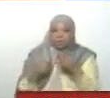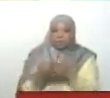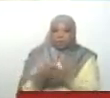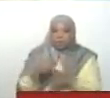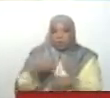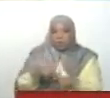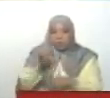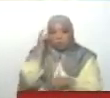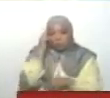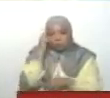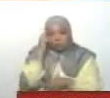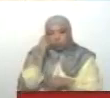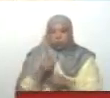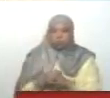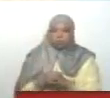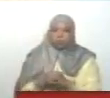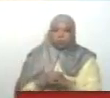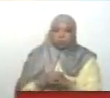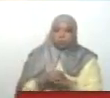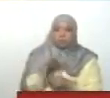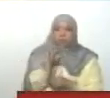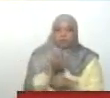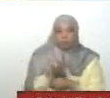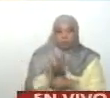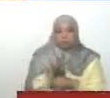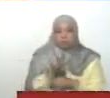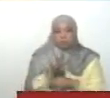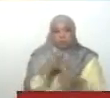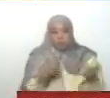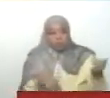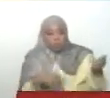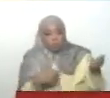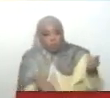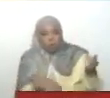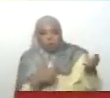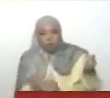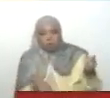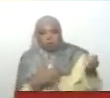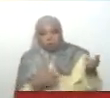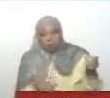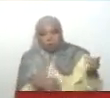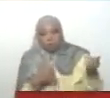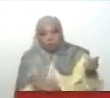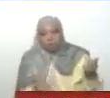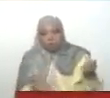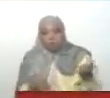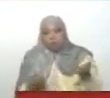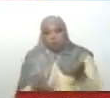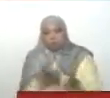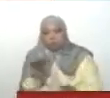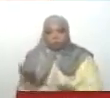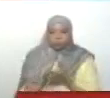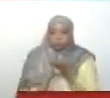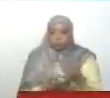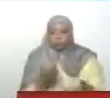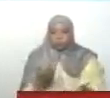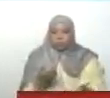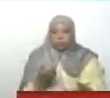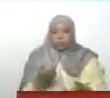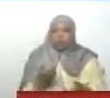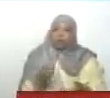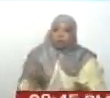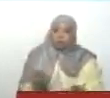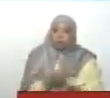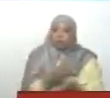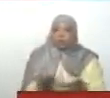hasta el día de hoy, bueno, que ahí pasé por como cuatrista, como corista, como cocinero, hoy como